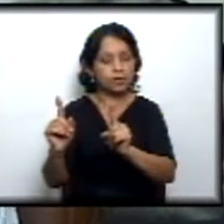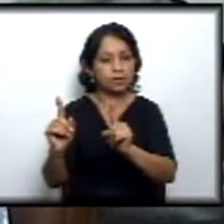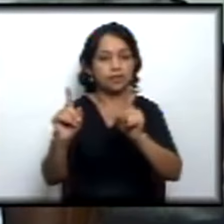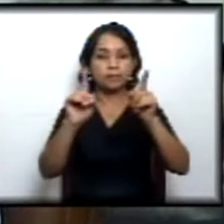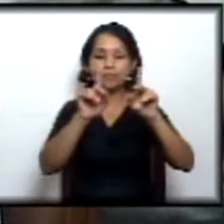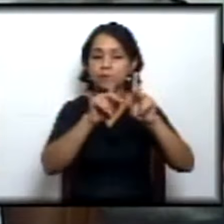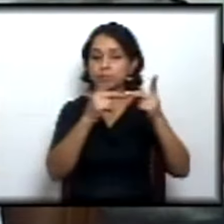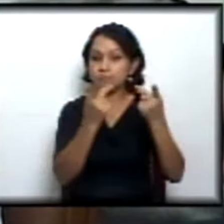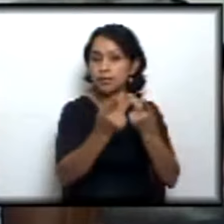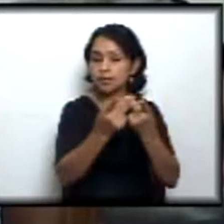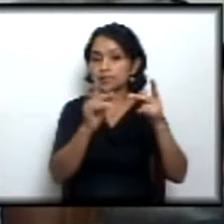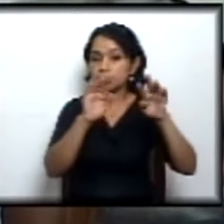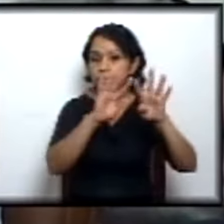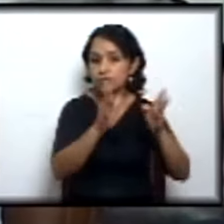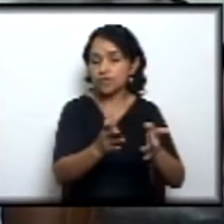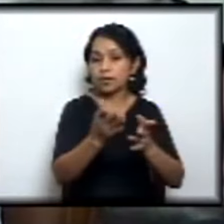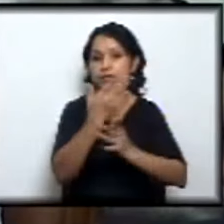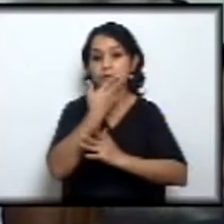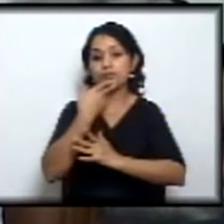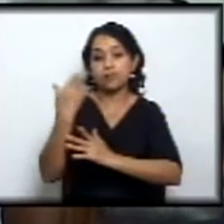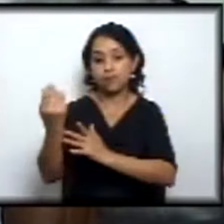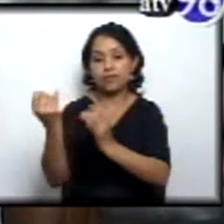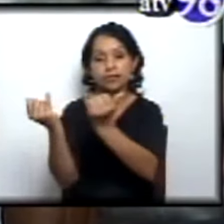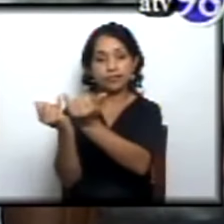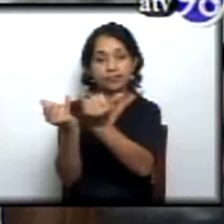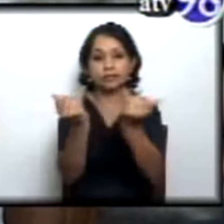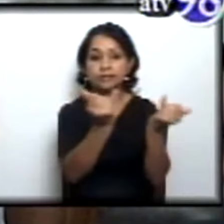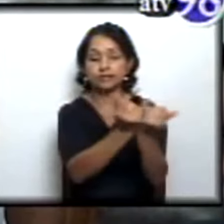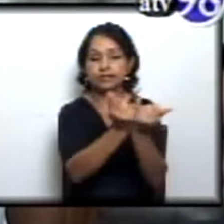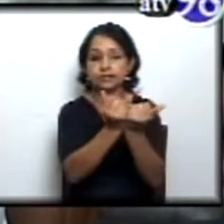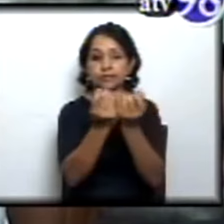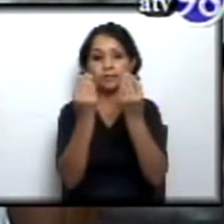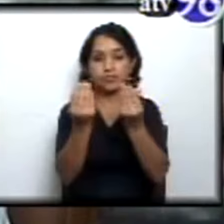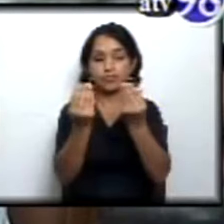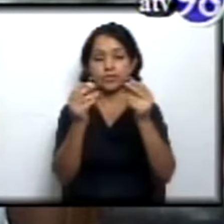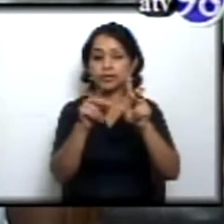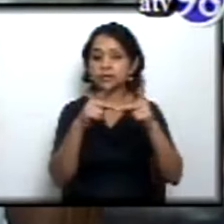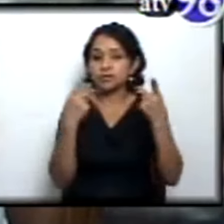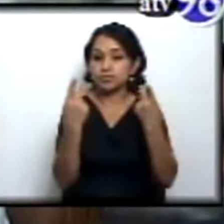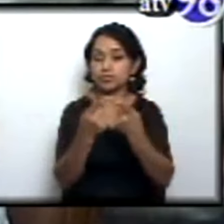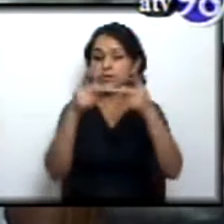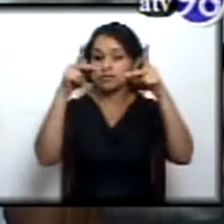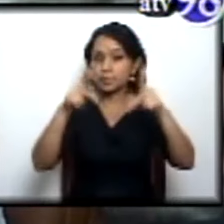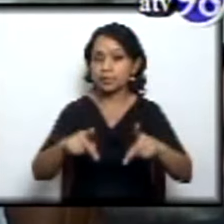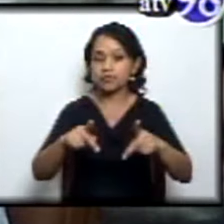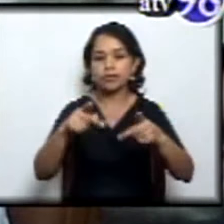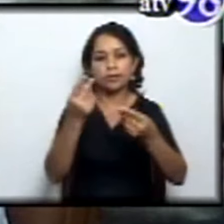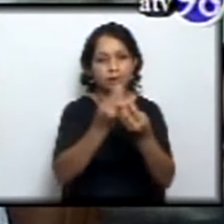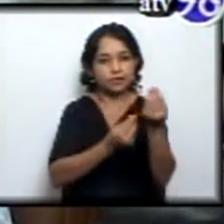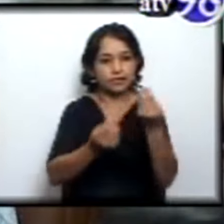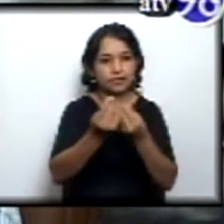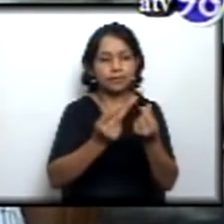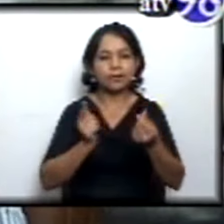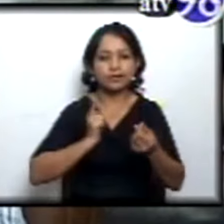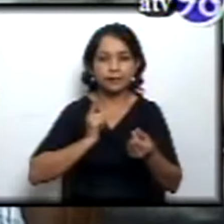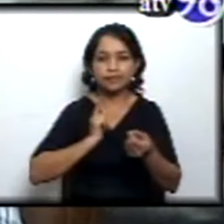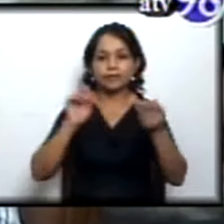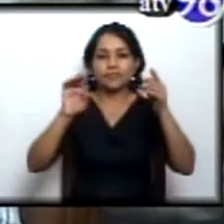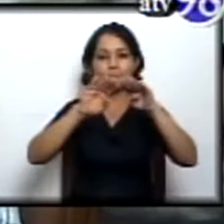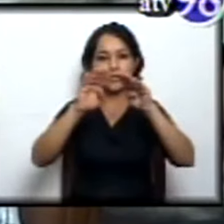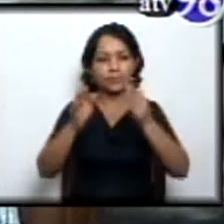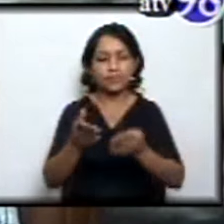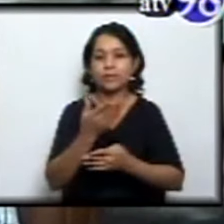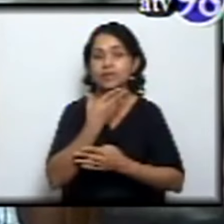la población femenina y la población joven. La mayor parte de la población económicamente activa de este país está constituido por